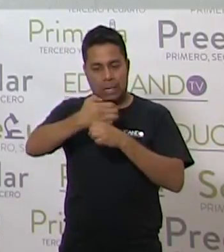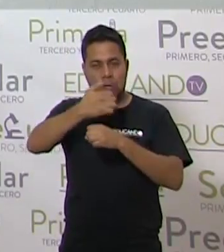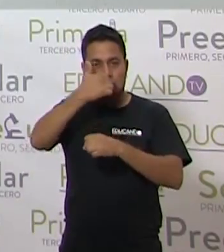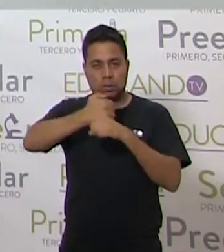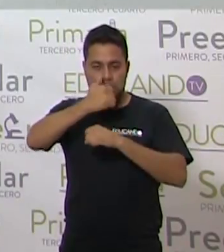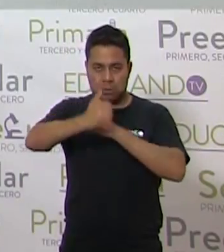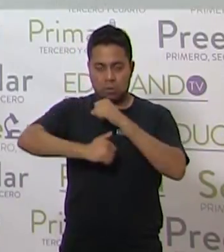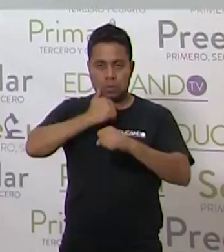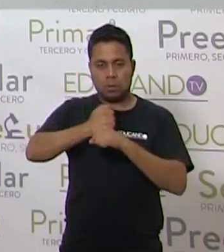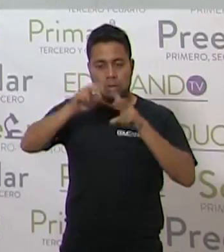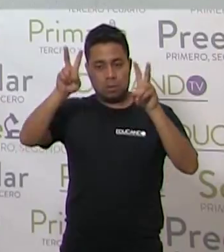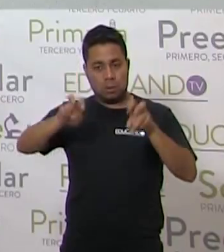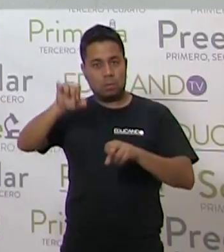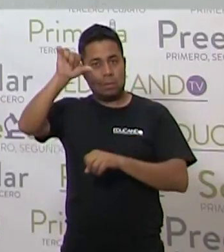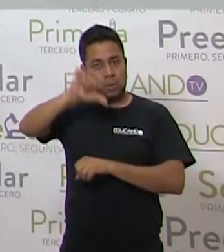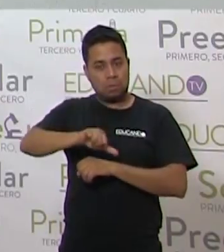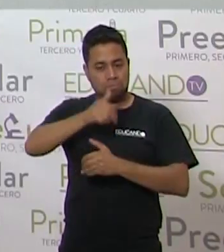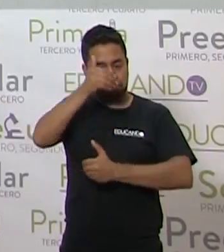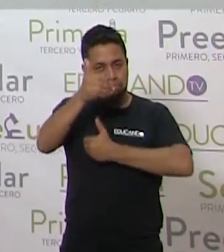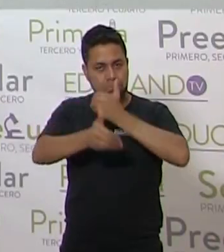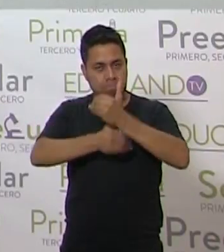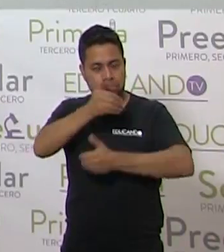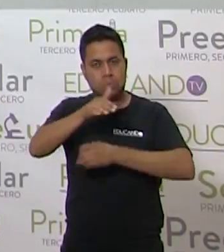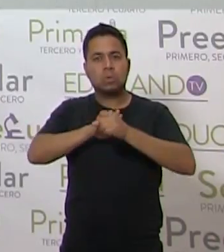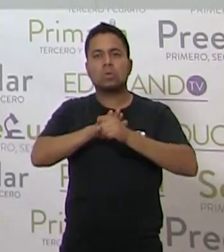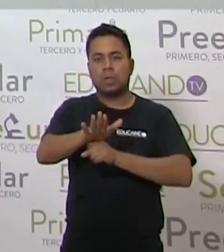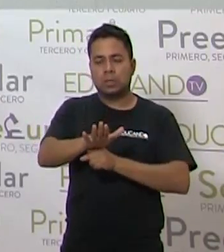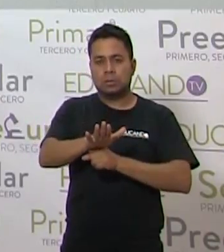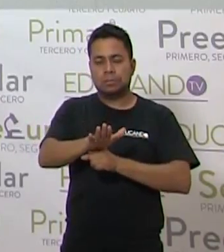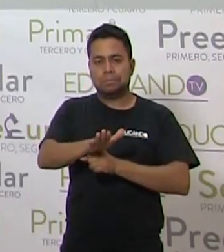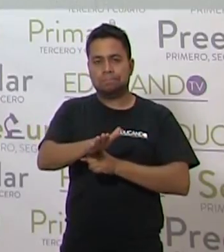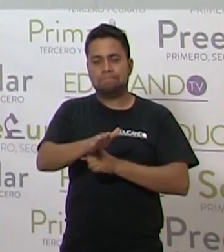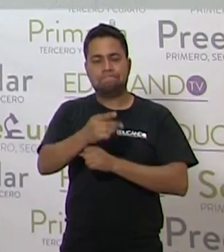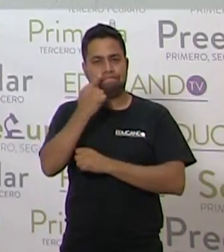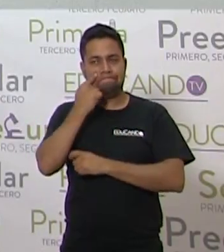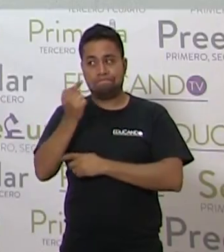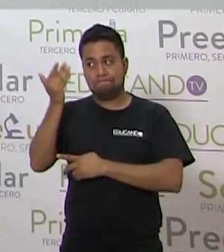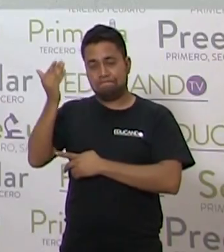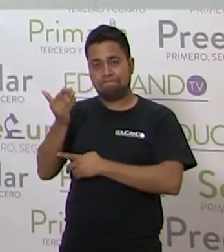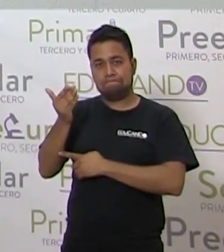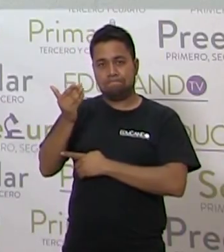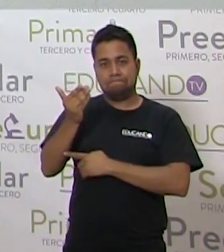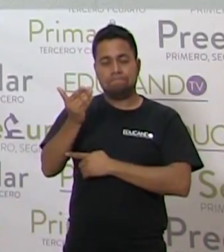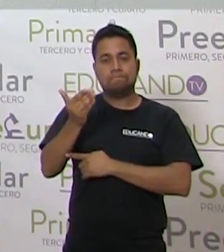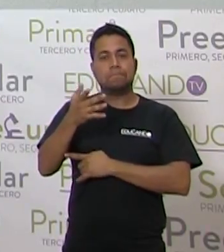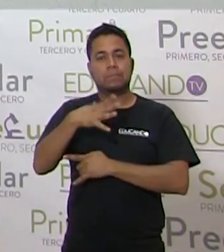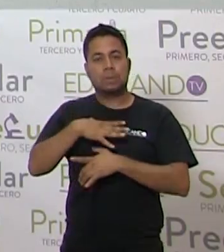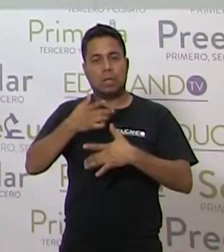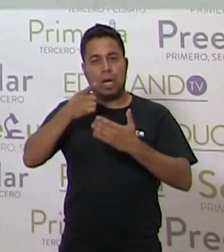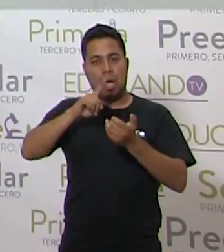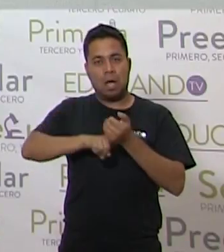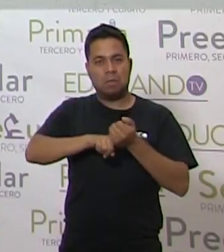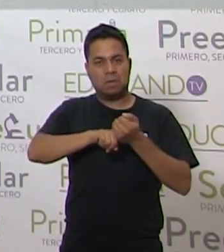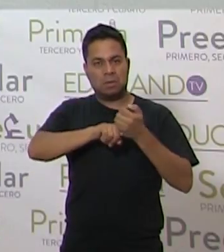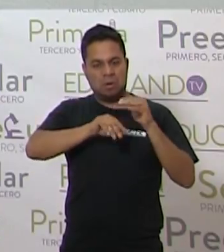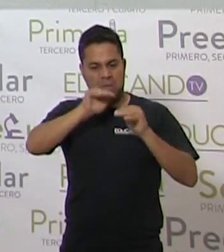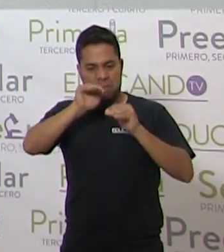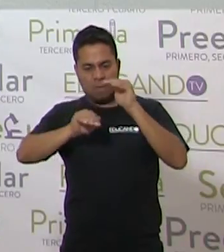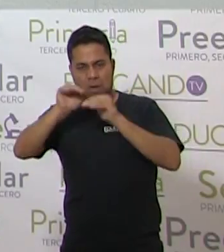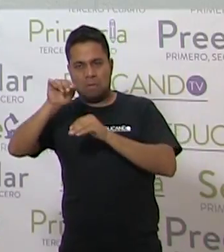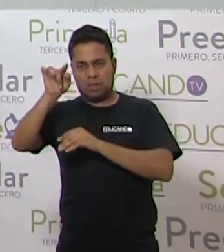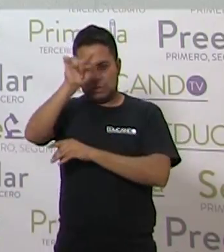grado el tema de hoy que vamos a estar desarrollando niñas niños es el siguiente lectura de datos contenidos en Tablas y gráficas